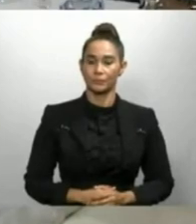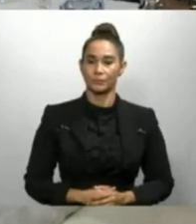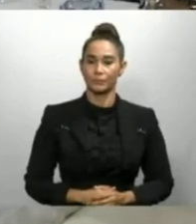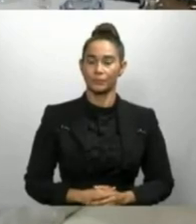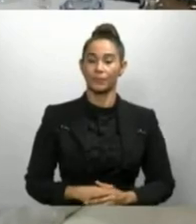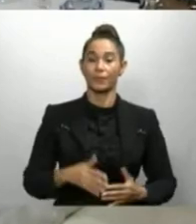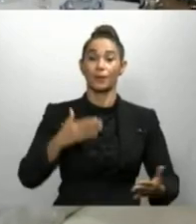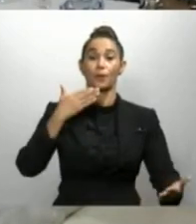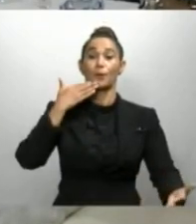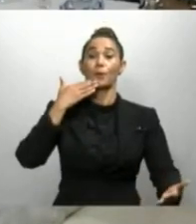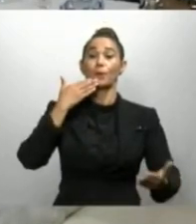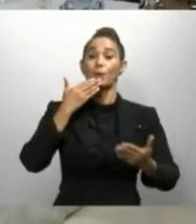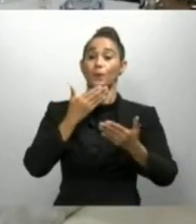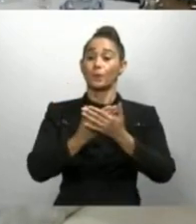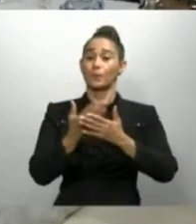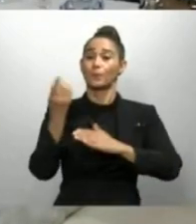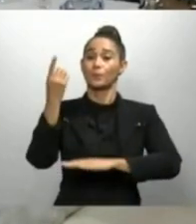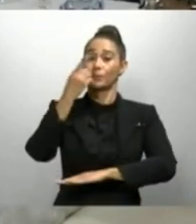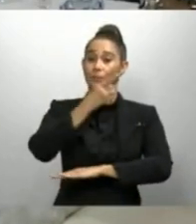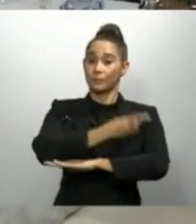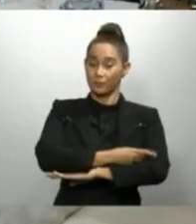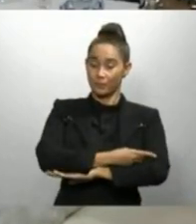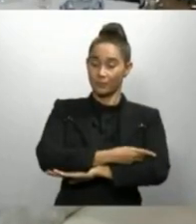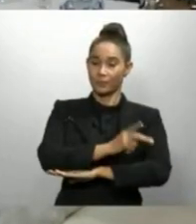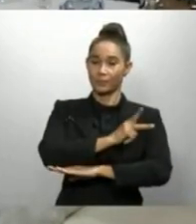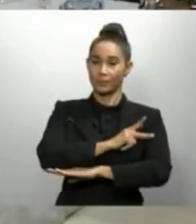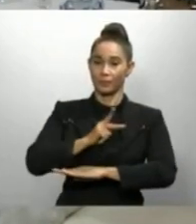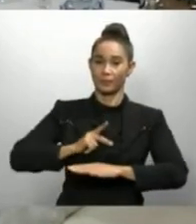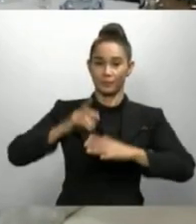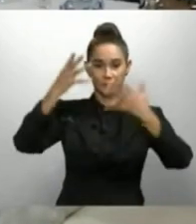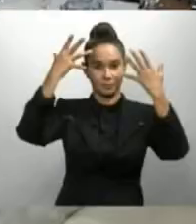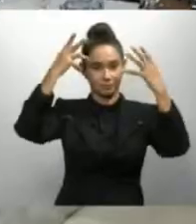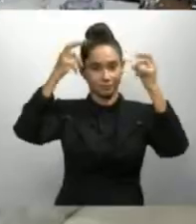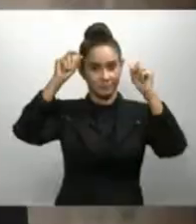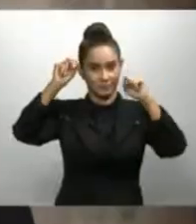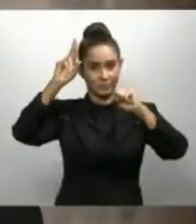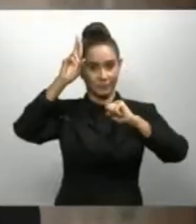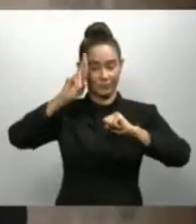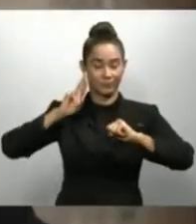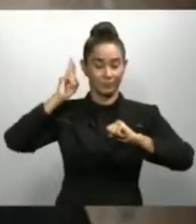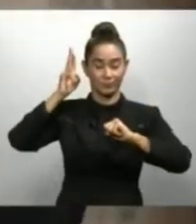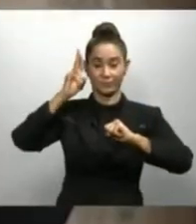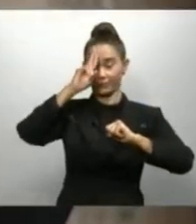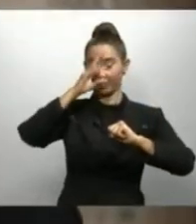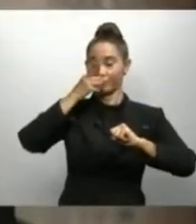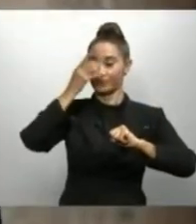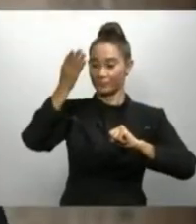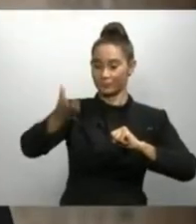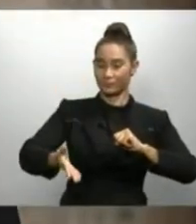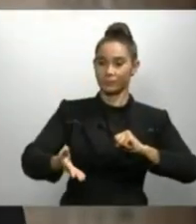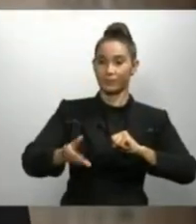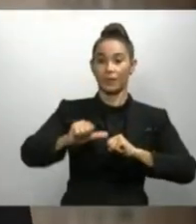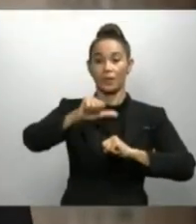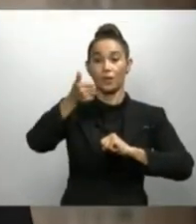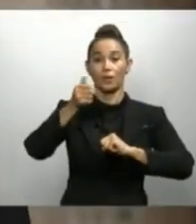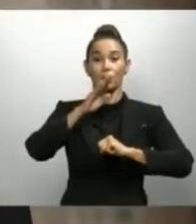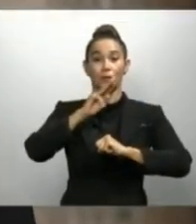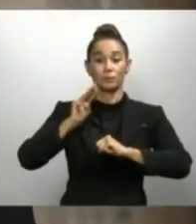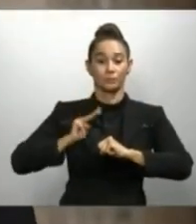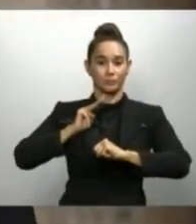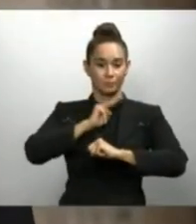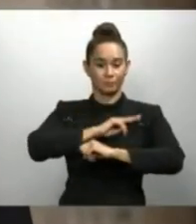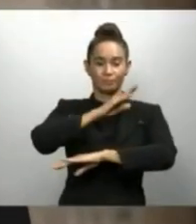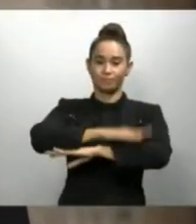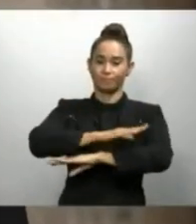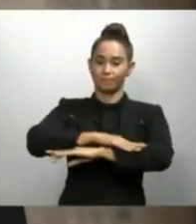Muy buenos días, doña Raquel Peña, excelentísima vicepresidenta de la República Dominicana, además miembros de esta mesa directiva,